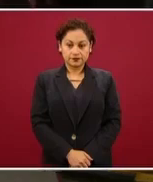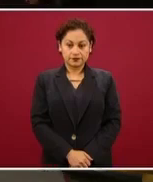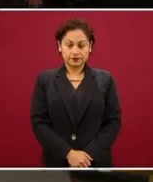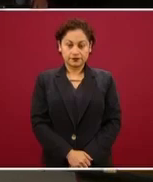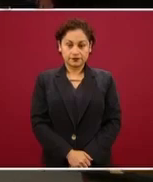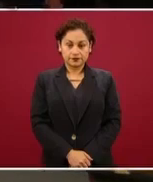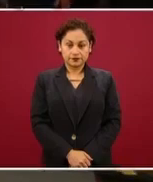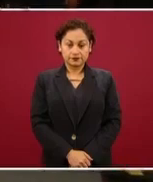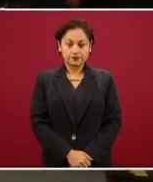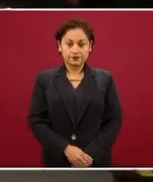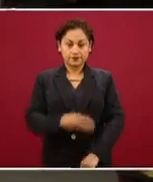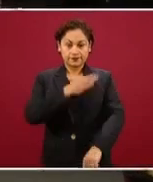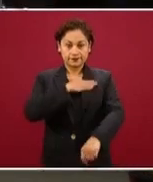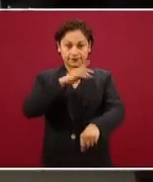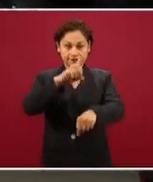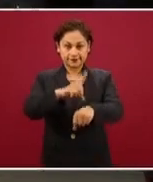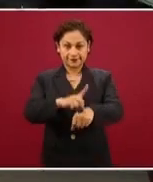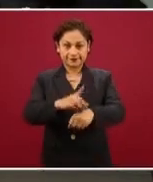días.